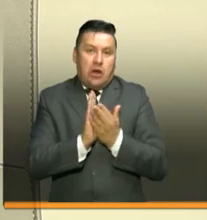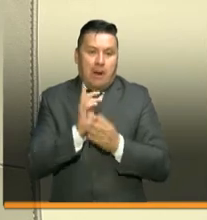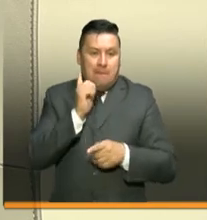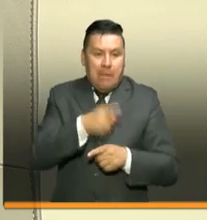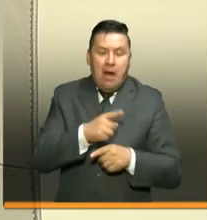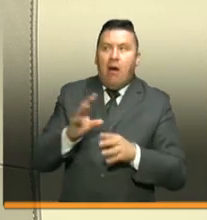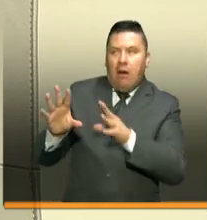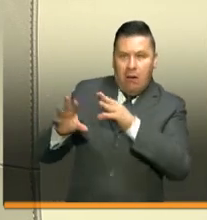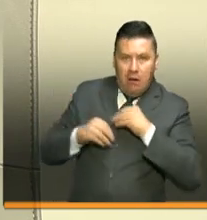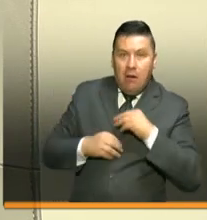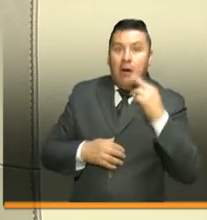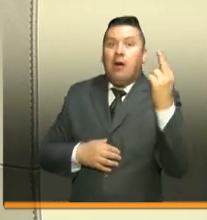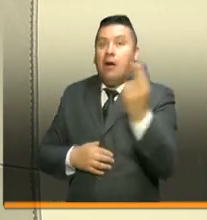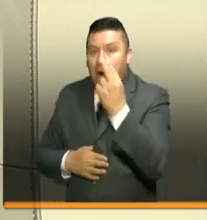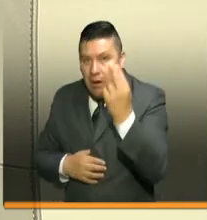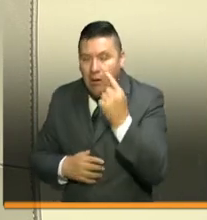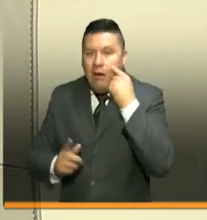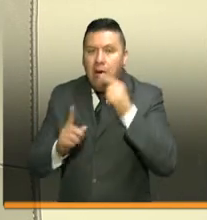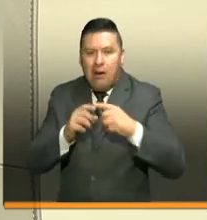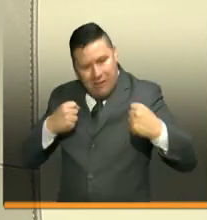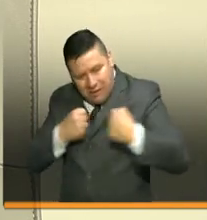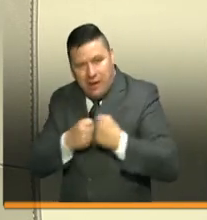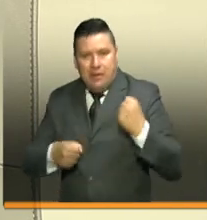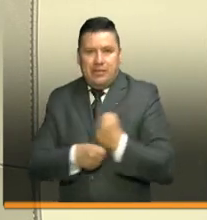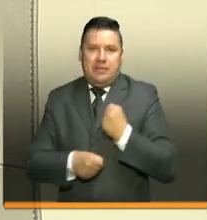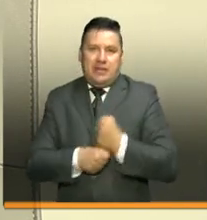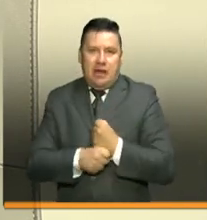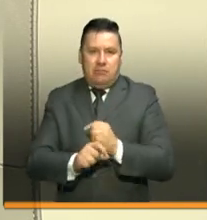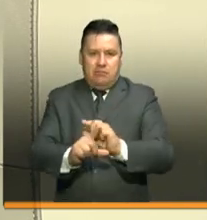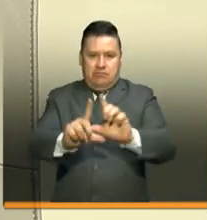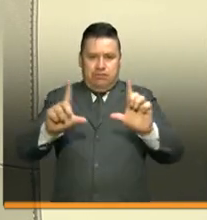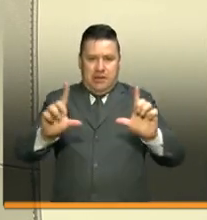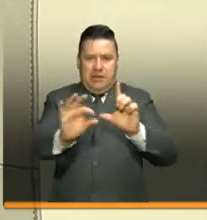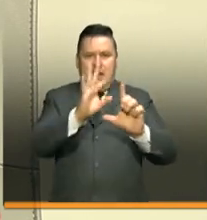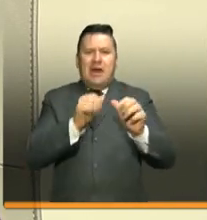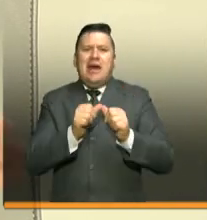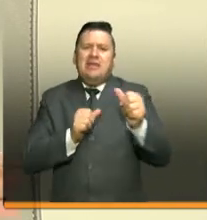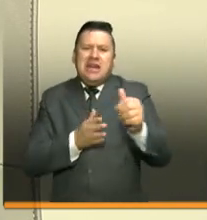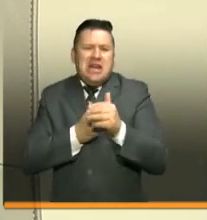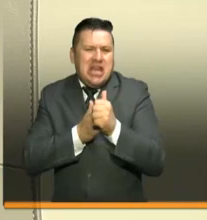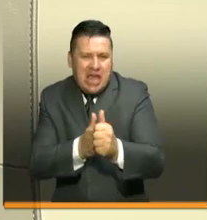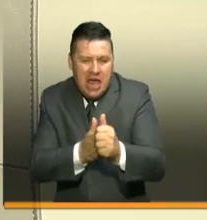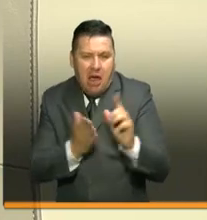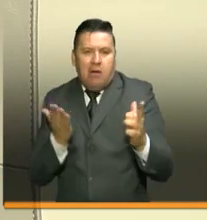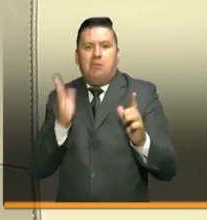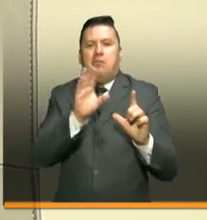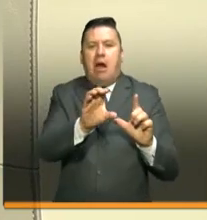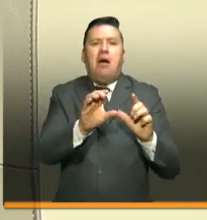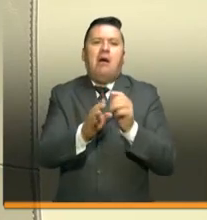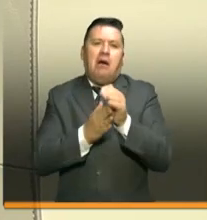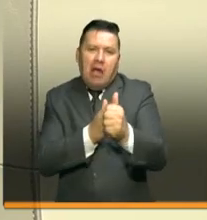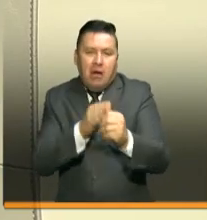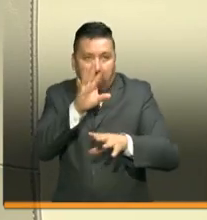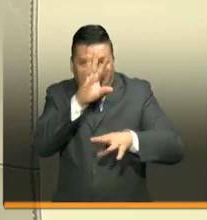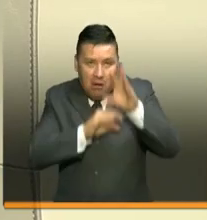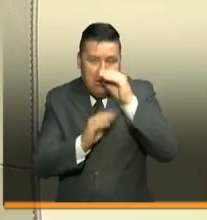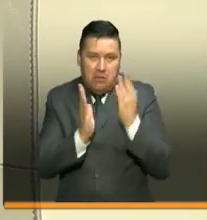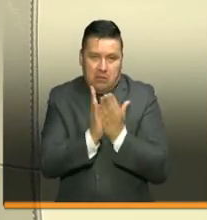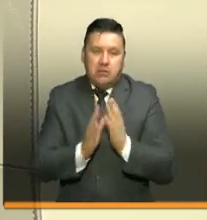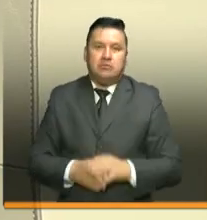invitación que siempre les reitero a poder trabajar con plataformas, distancia, guías para garantizar la continuidad del proceso